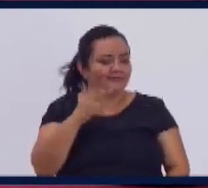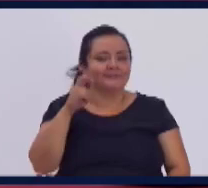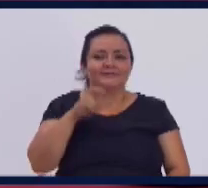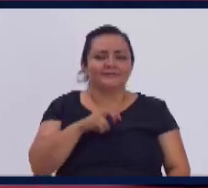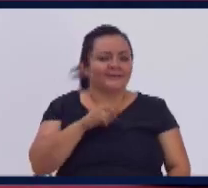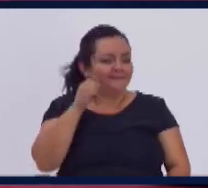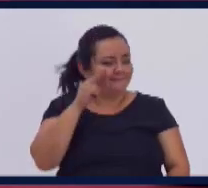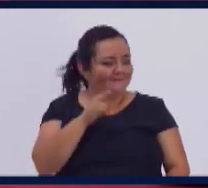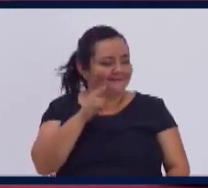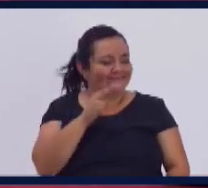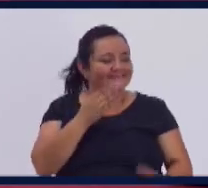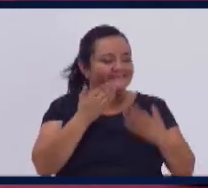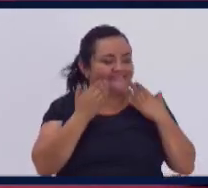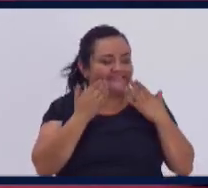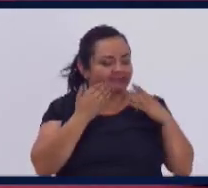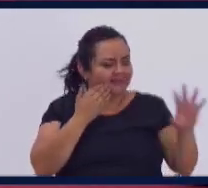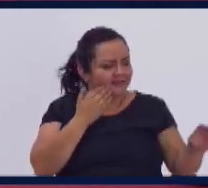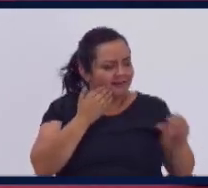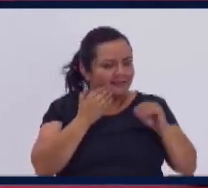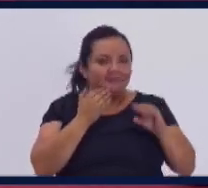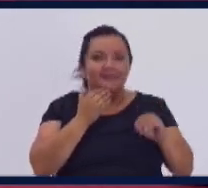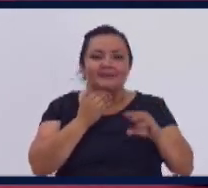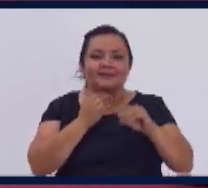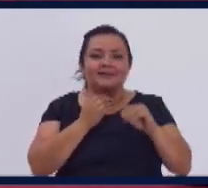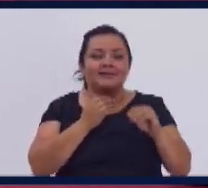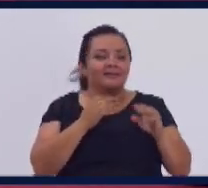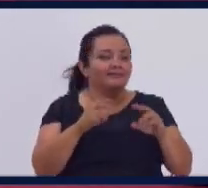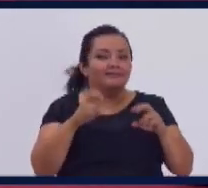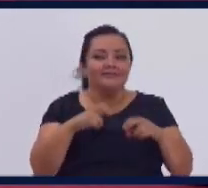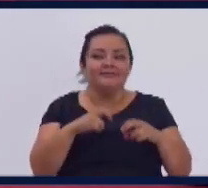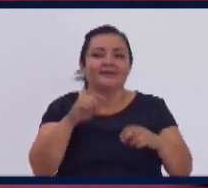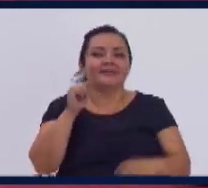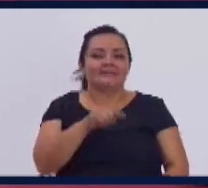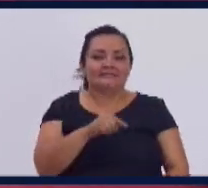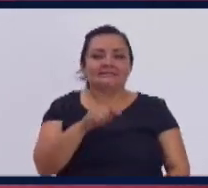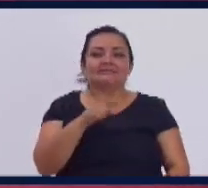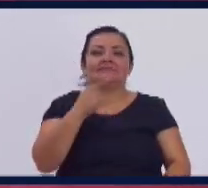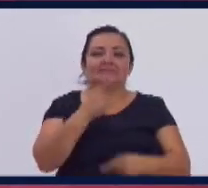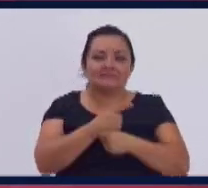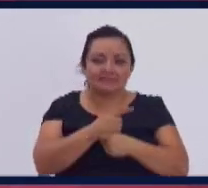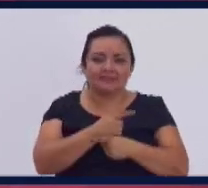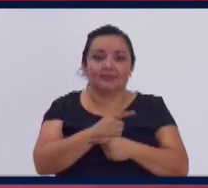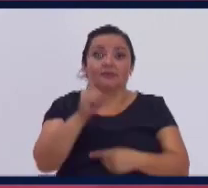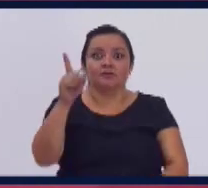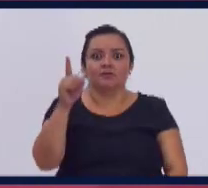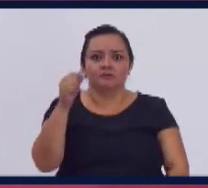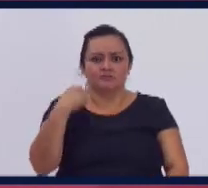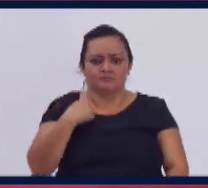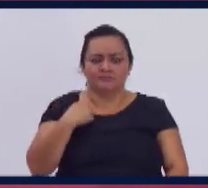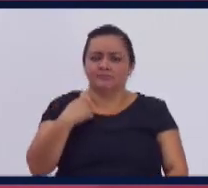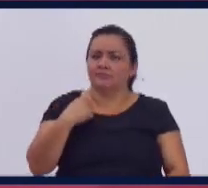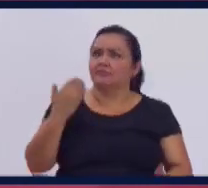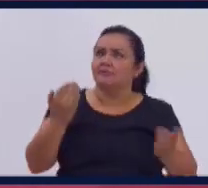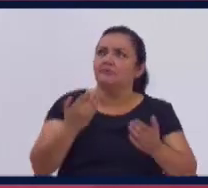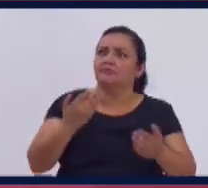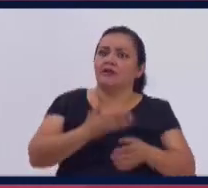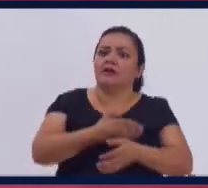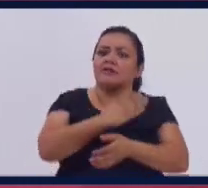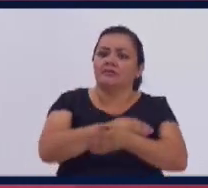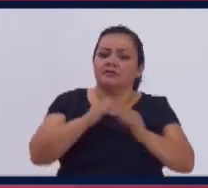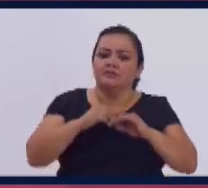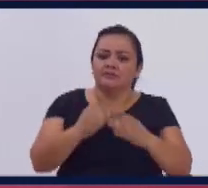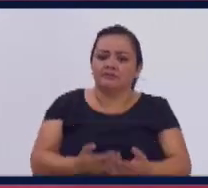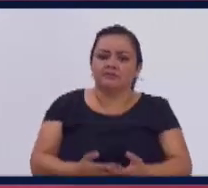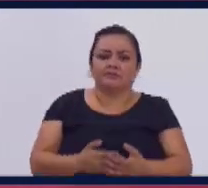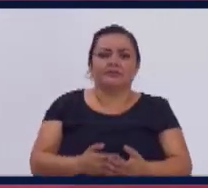y nos pareció maravillosamente agradable, y tan pronto el perrito llegó y se puso, este es exactamente lo que Dios conmigo hizo. Antes de que